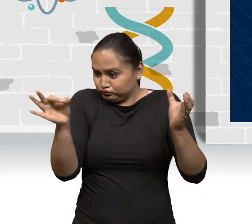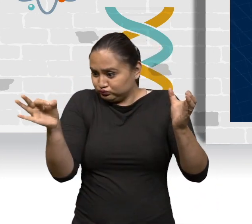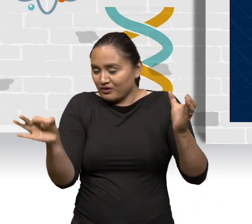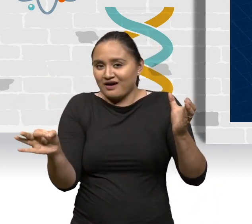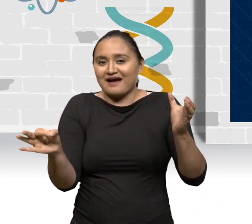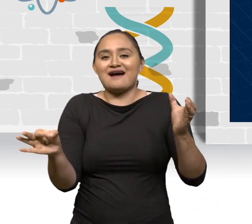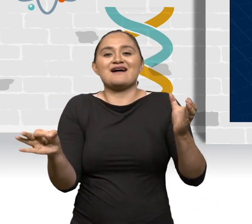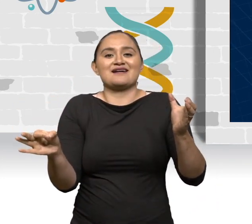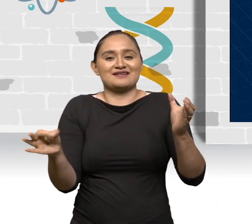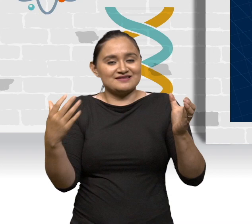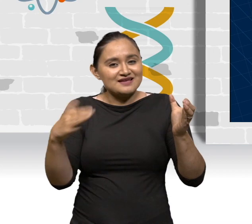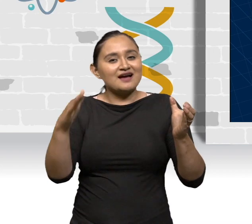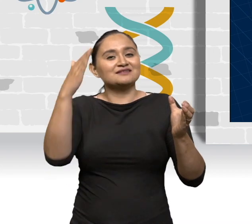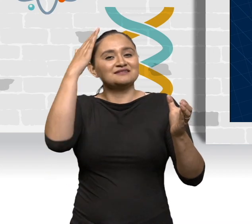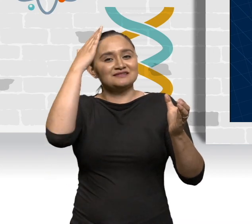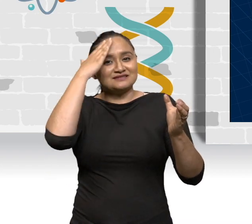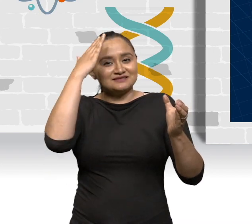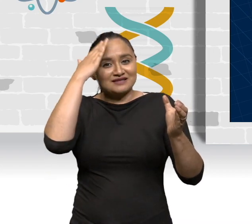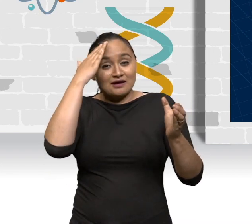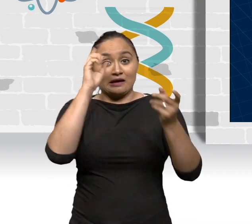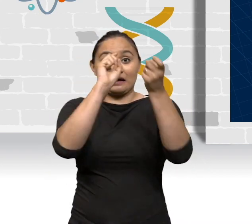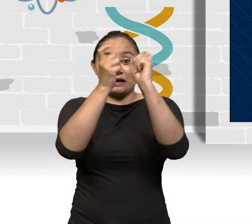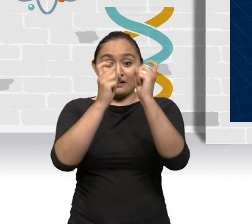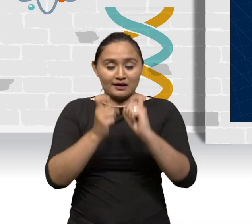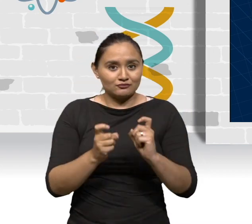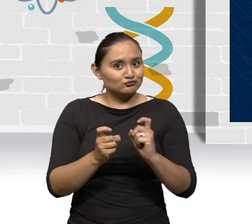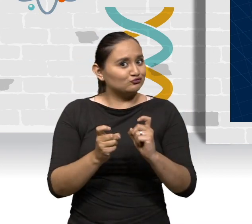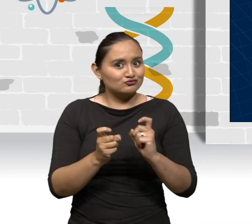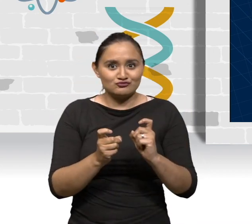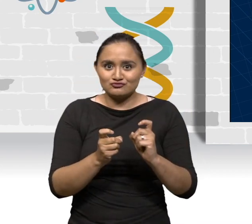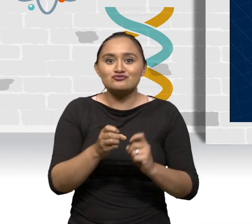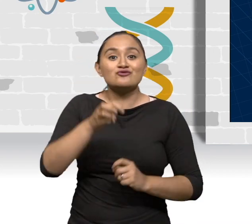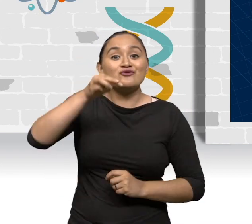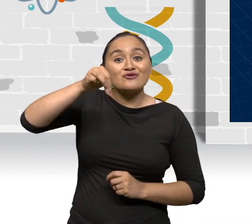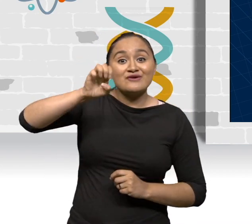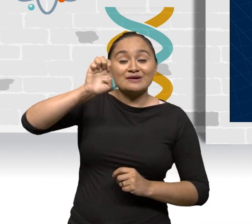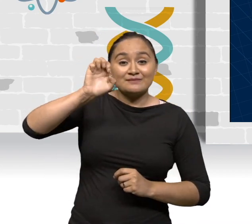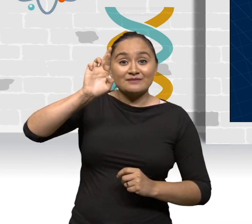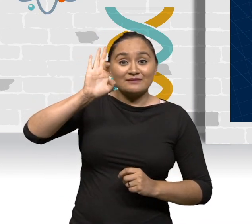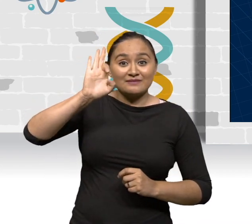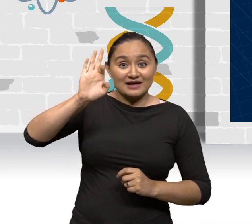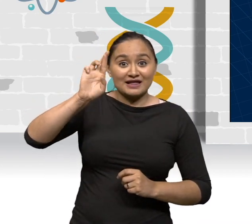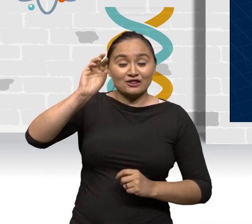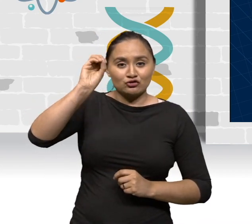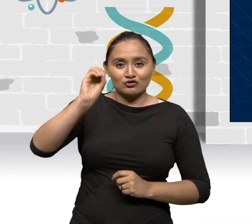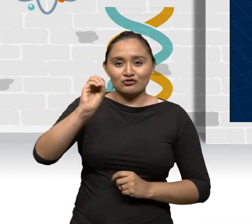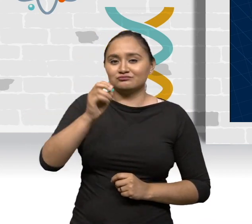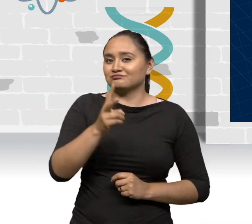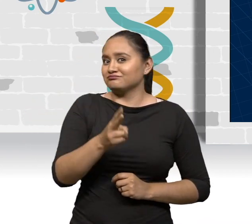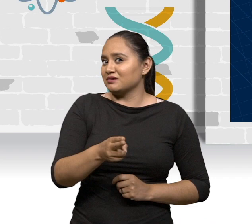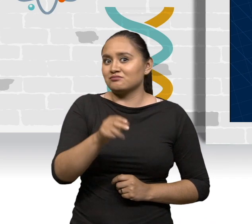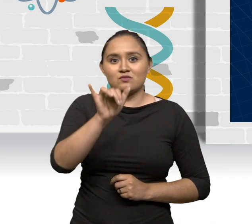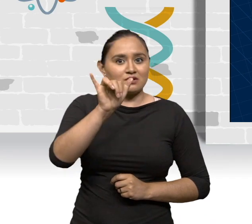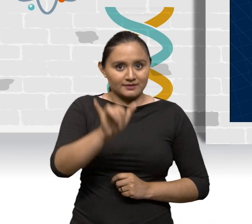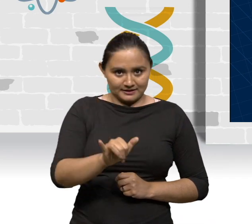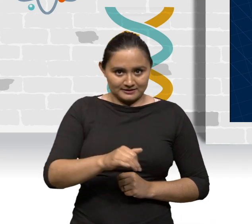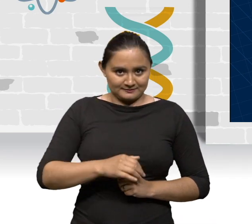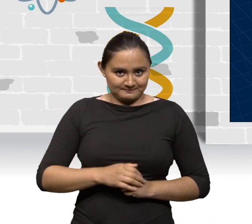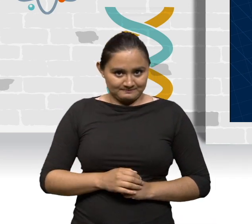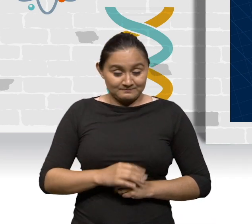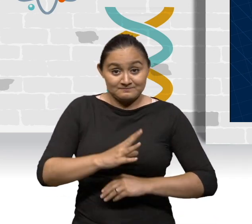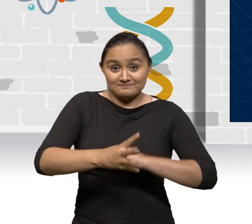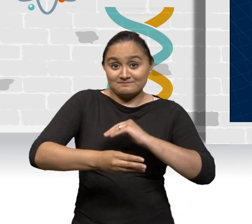Ya tenemos establecida una unidad de medida de longitud que no varía, el metro, y todas las unidades de medida que derivan de él, como